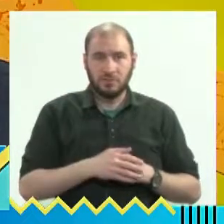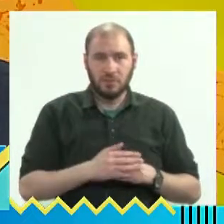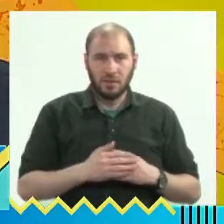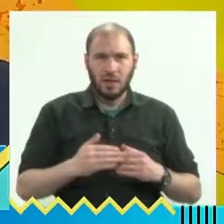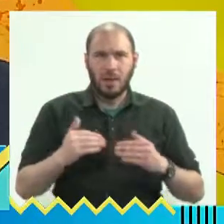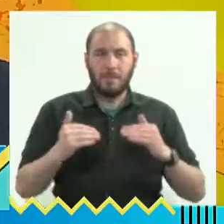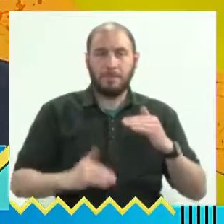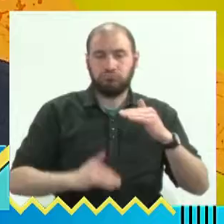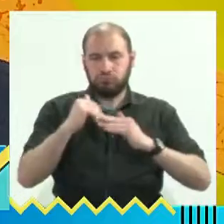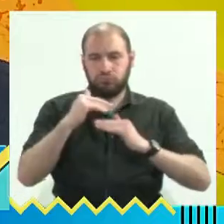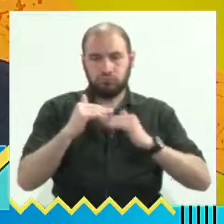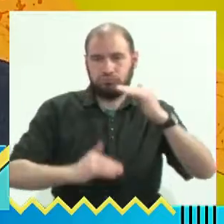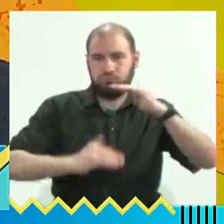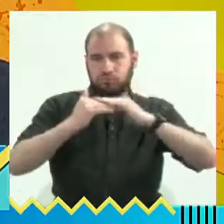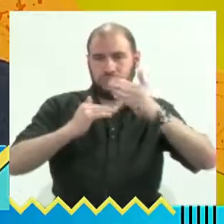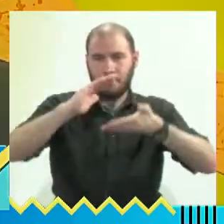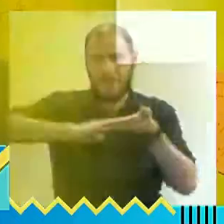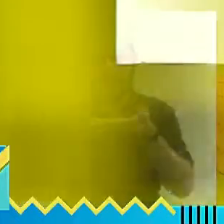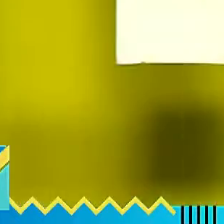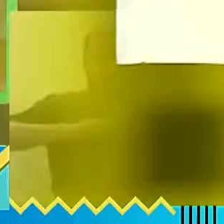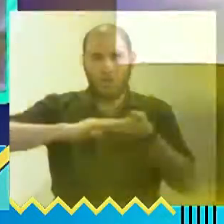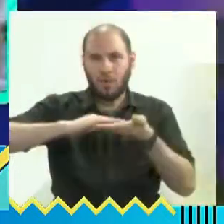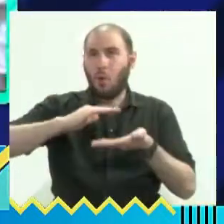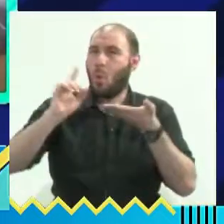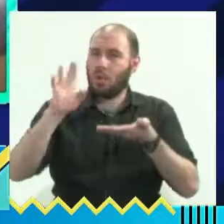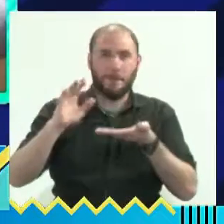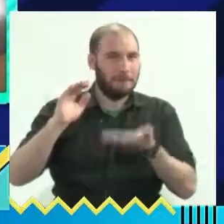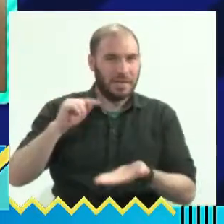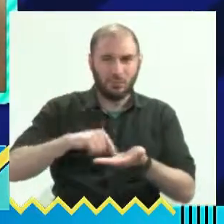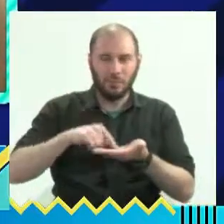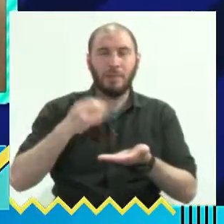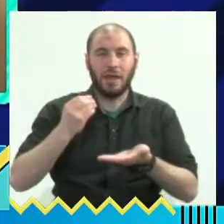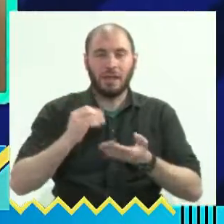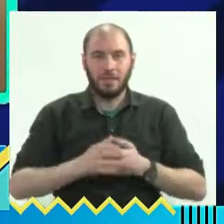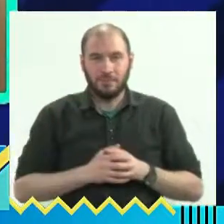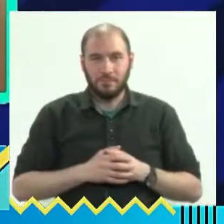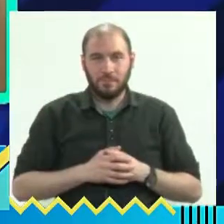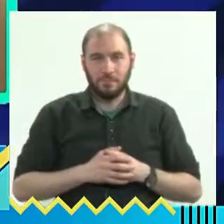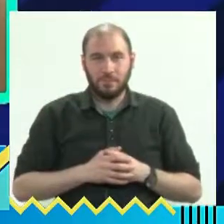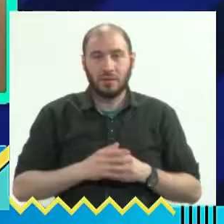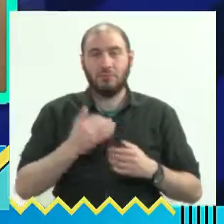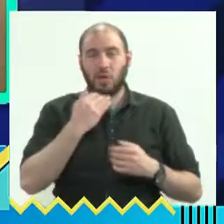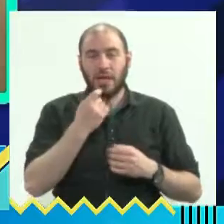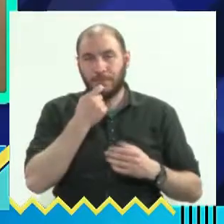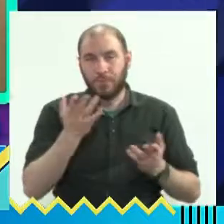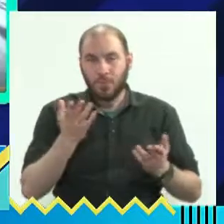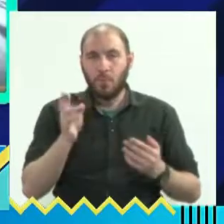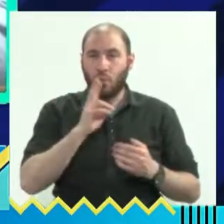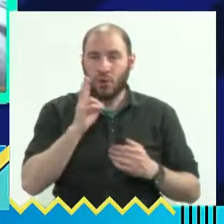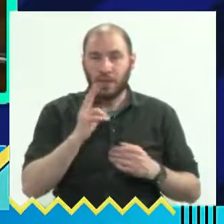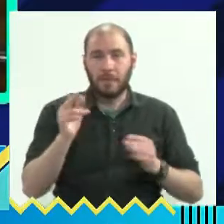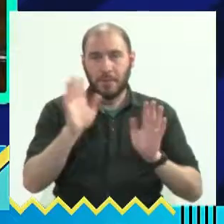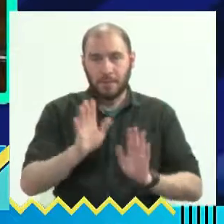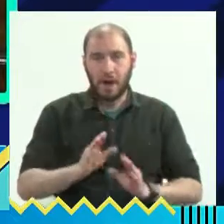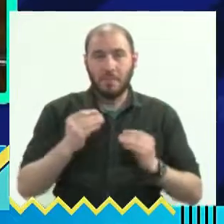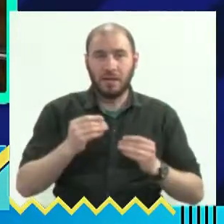un piso y un techo, sino que tenía que ser solamente un piso, para que incluso si no sé, hay mujeres que se